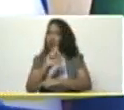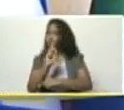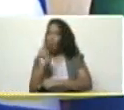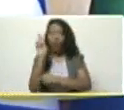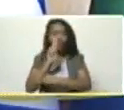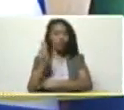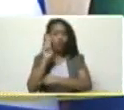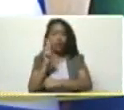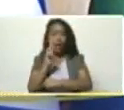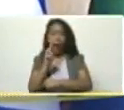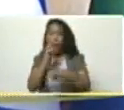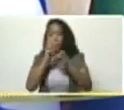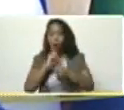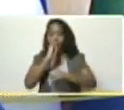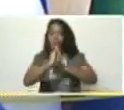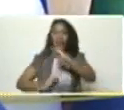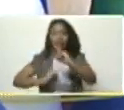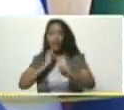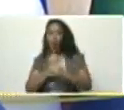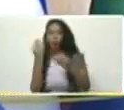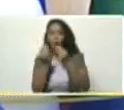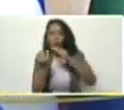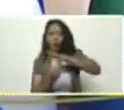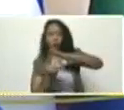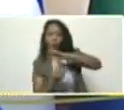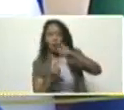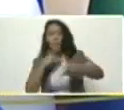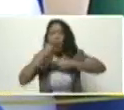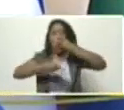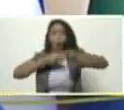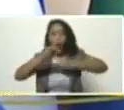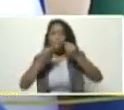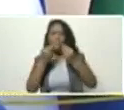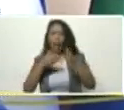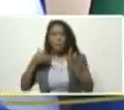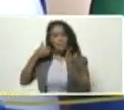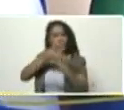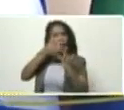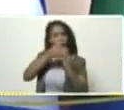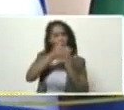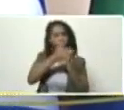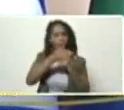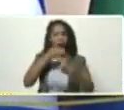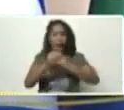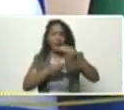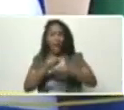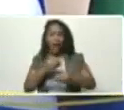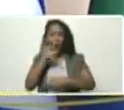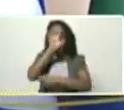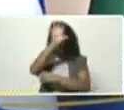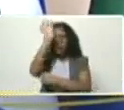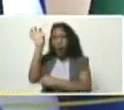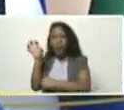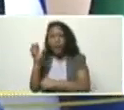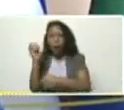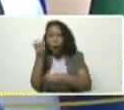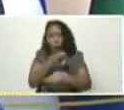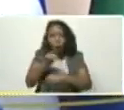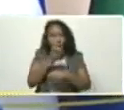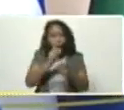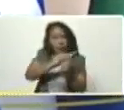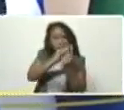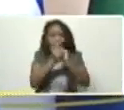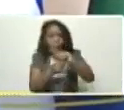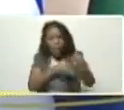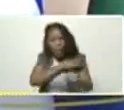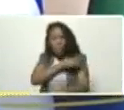utilice la banca internacional como instrumento político para atacar, a agredir a los países o para buscar cambio de